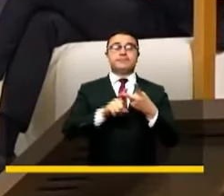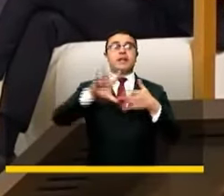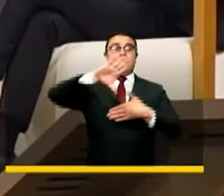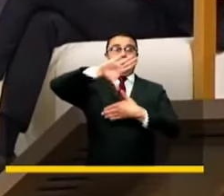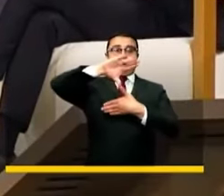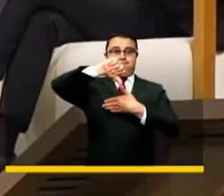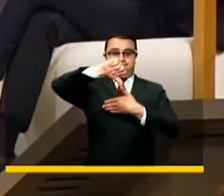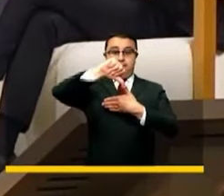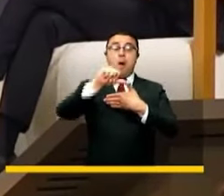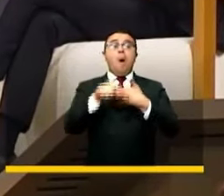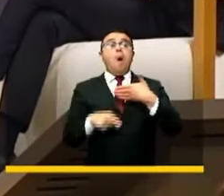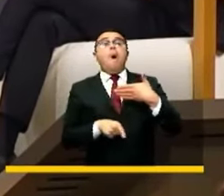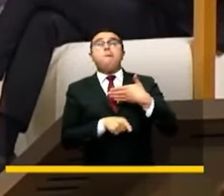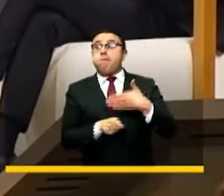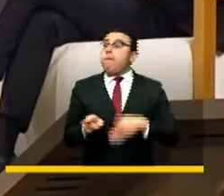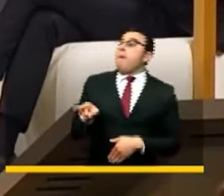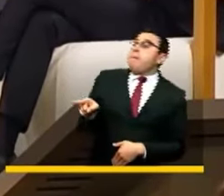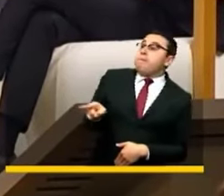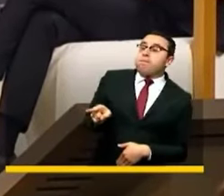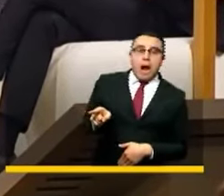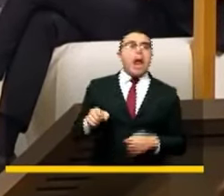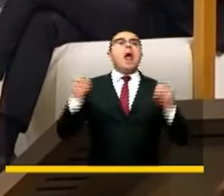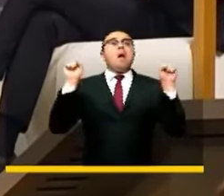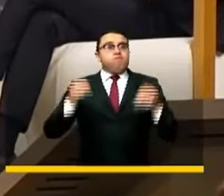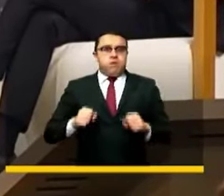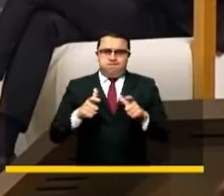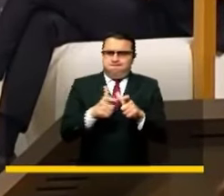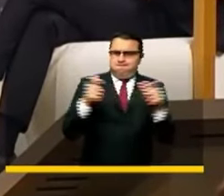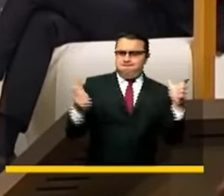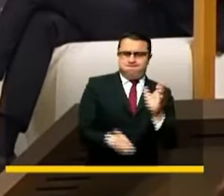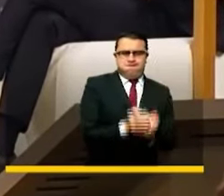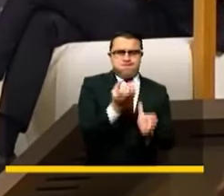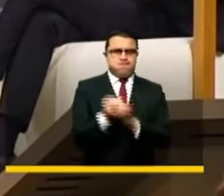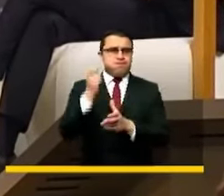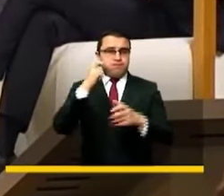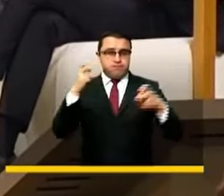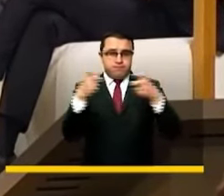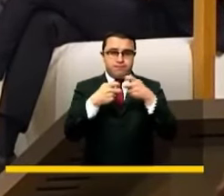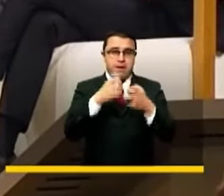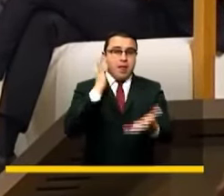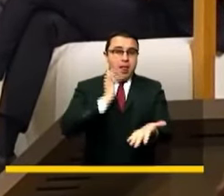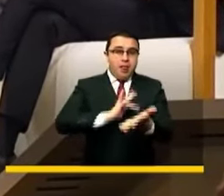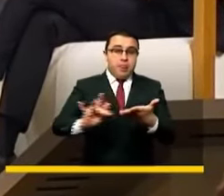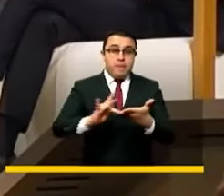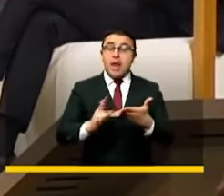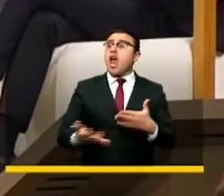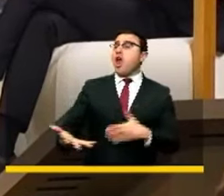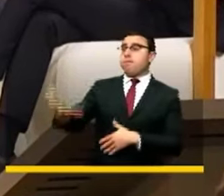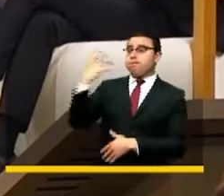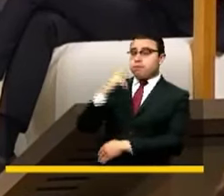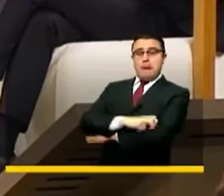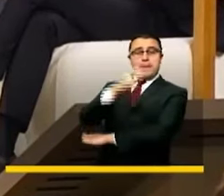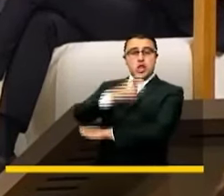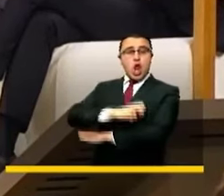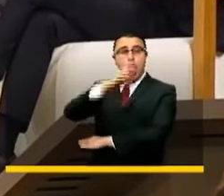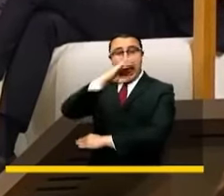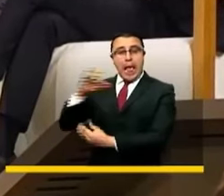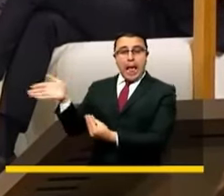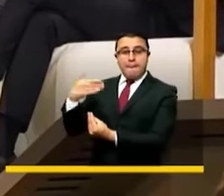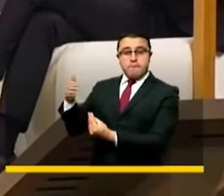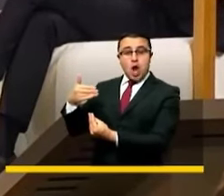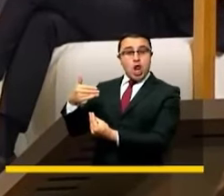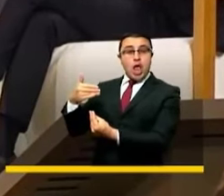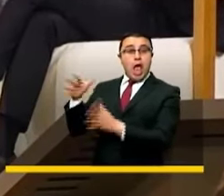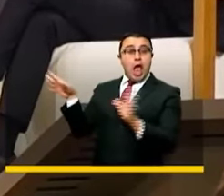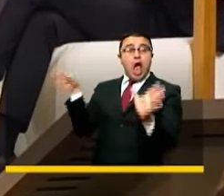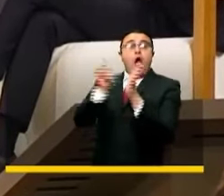donde está el gran potencial de la energía limpia, y que no se puede repetir la historia del petróleo y del carbón, sino que tienen que